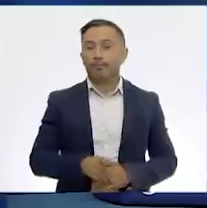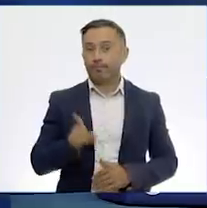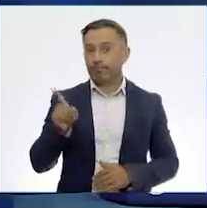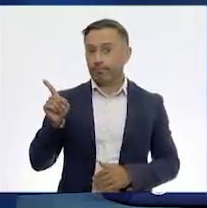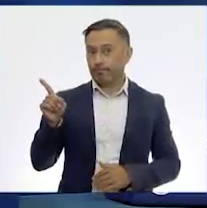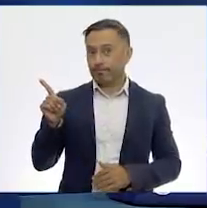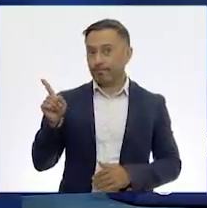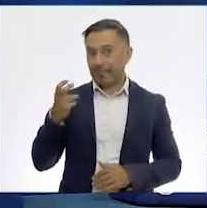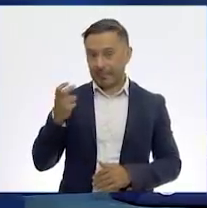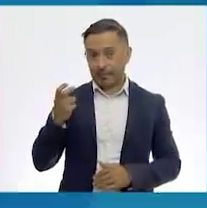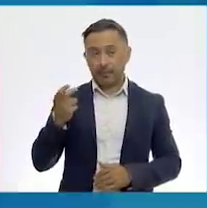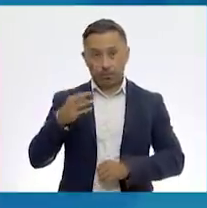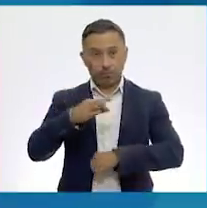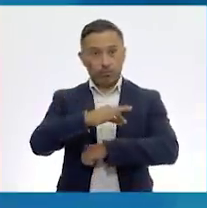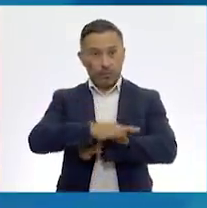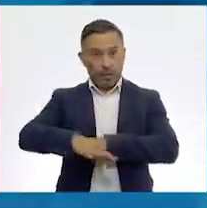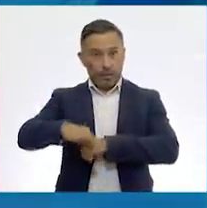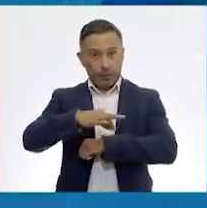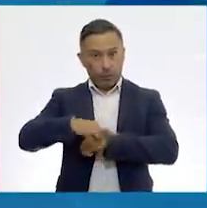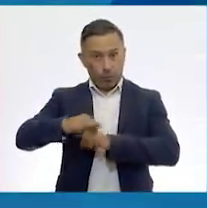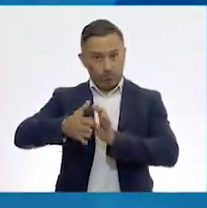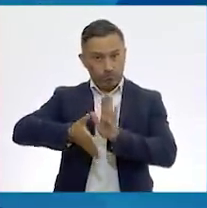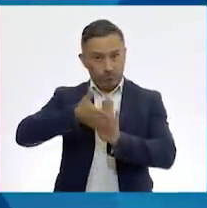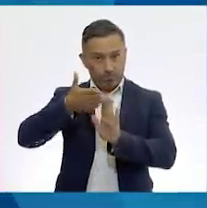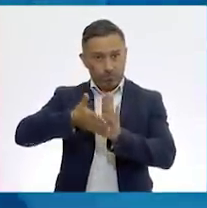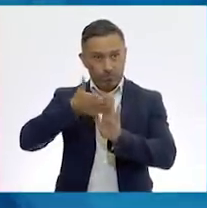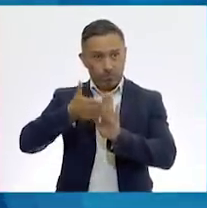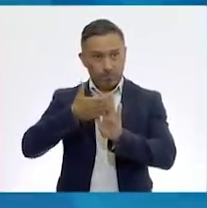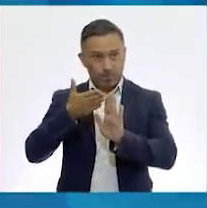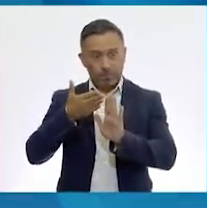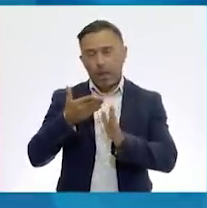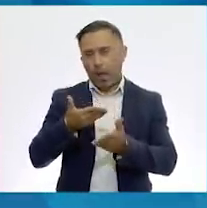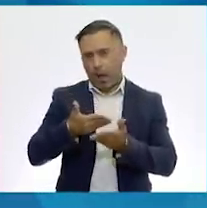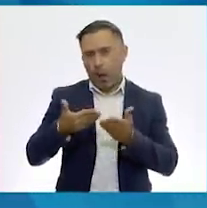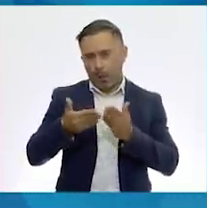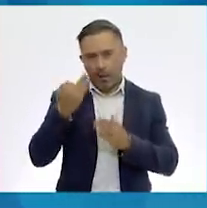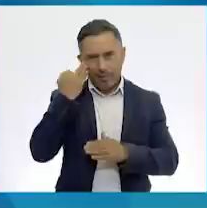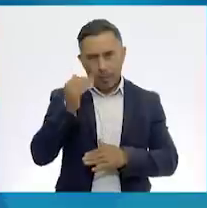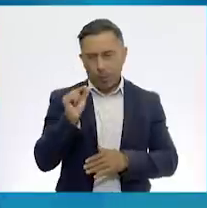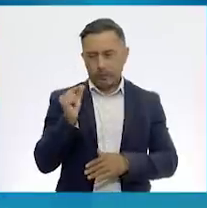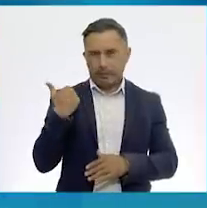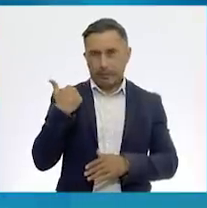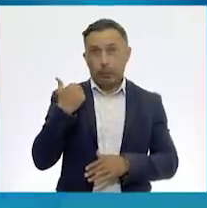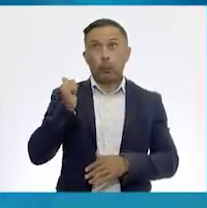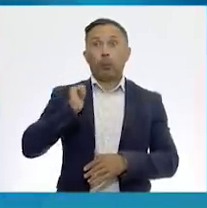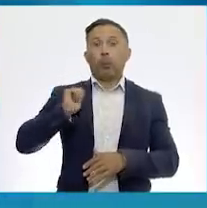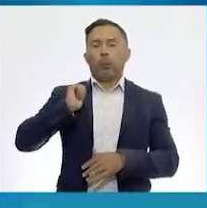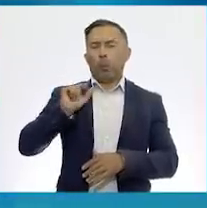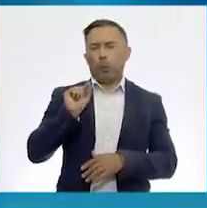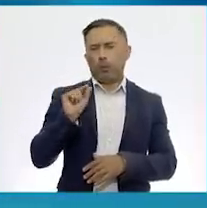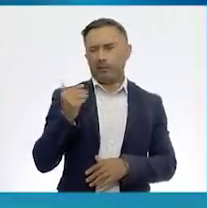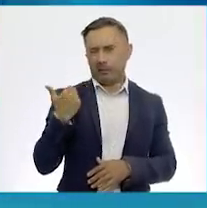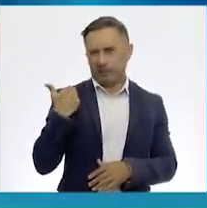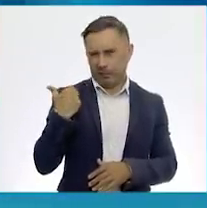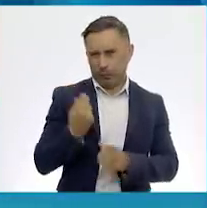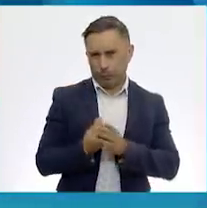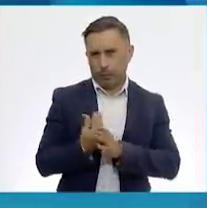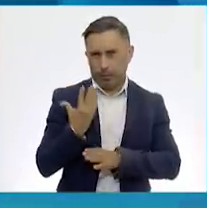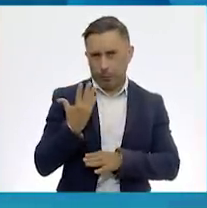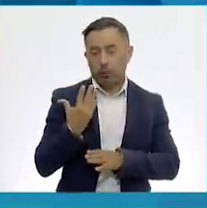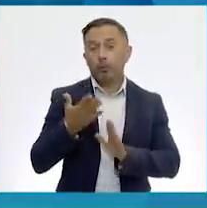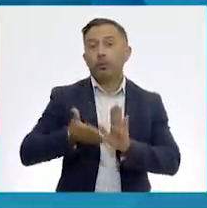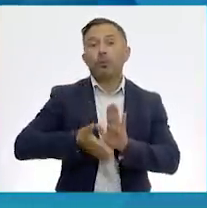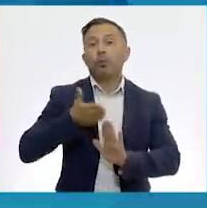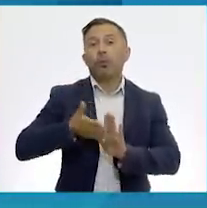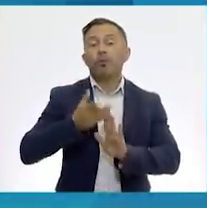esta obra arquitectónica, ¿no? Más de esta era, más actual, que es un edificio